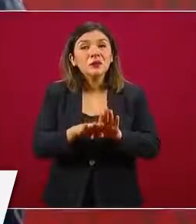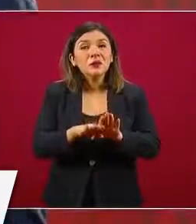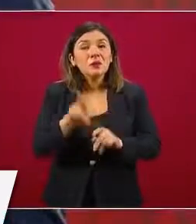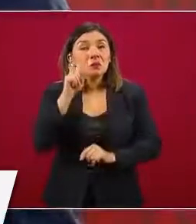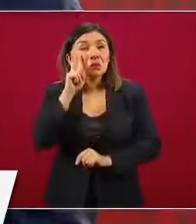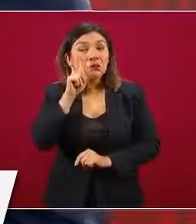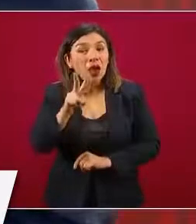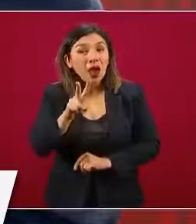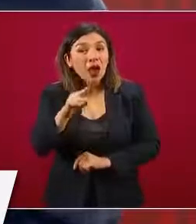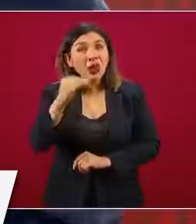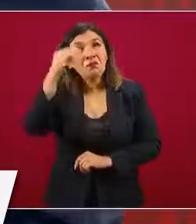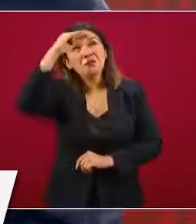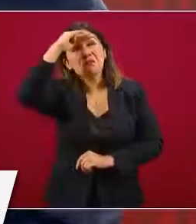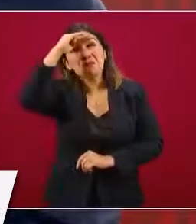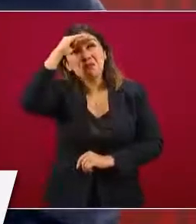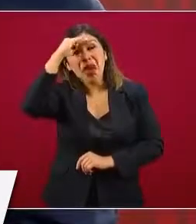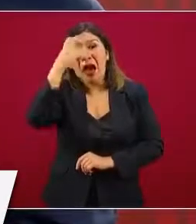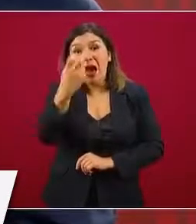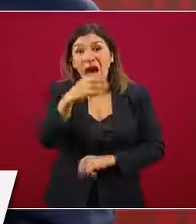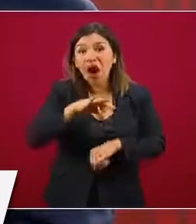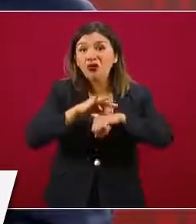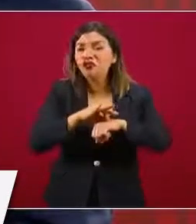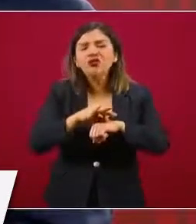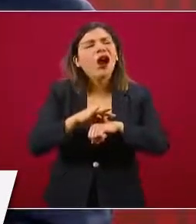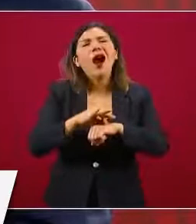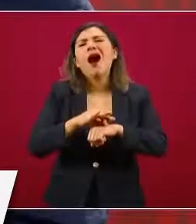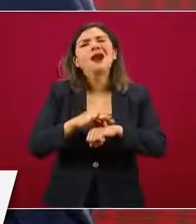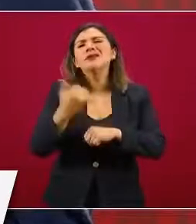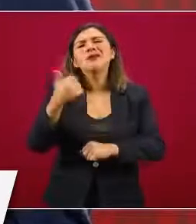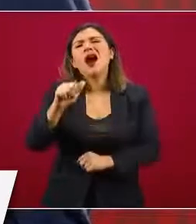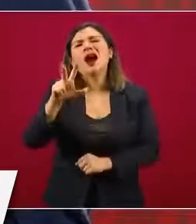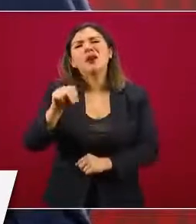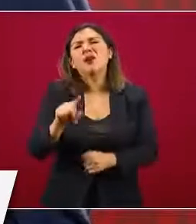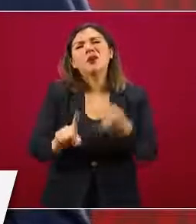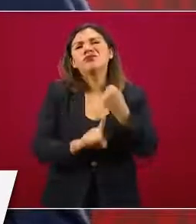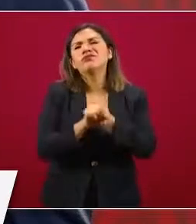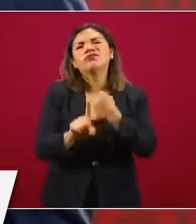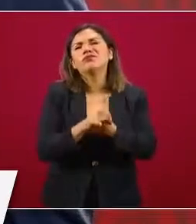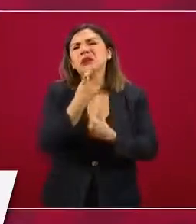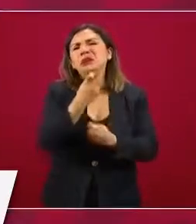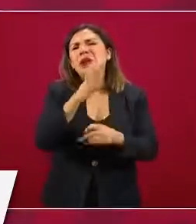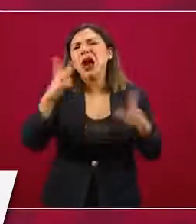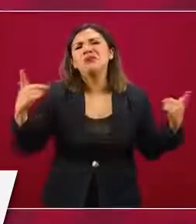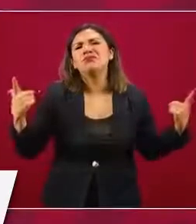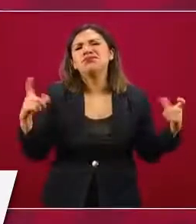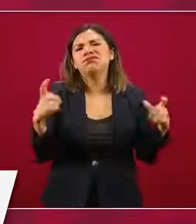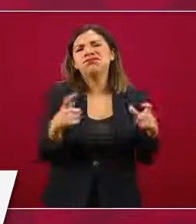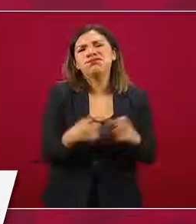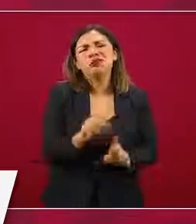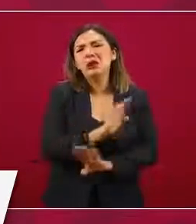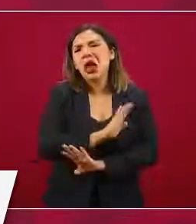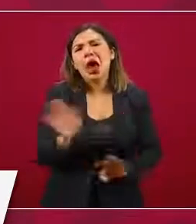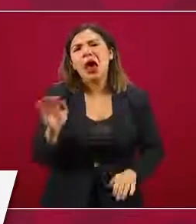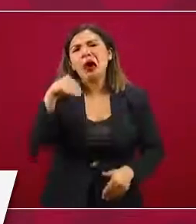ver la realidad está en crisis, es parte de la decadencia.